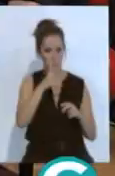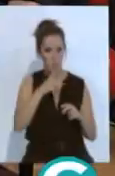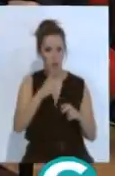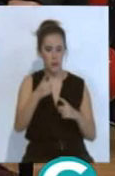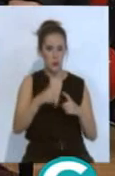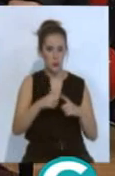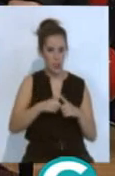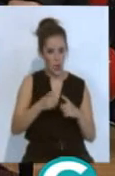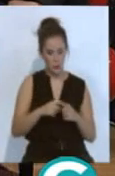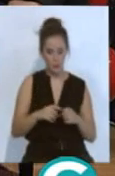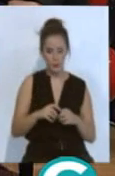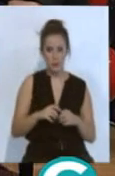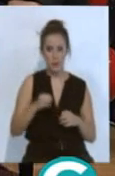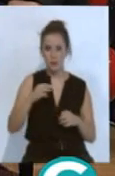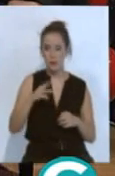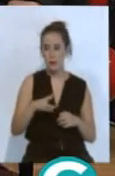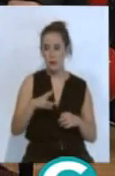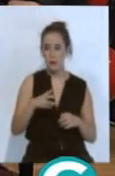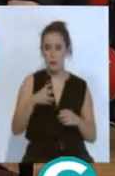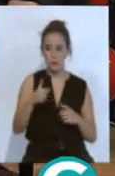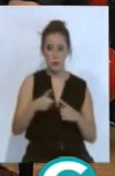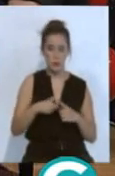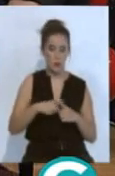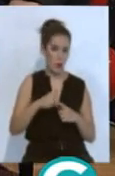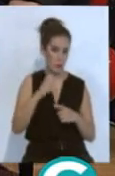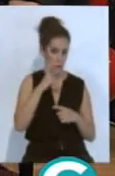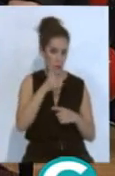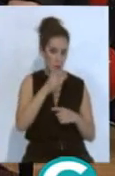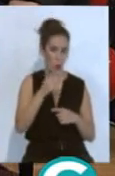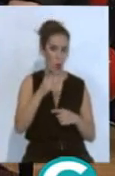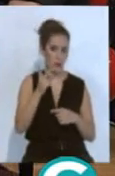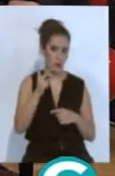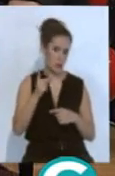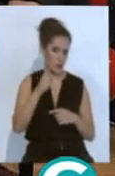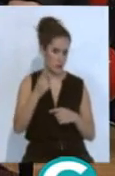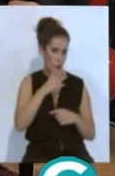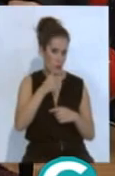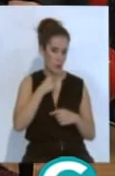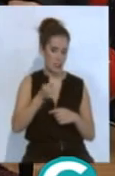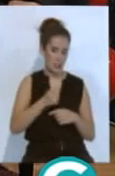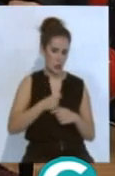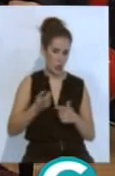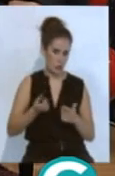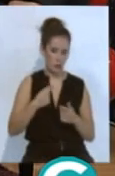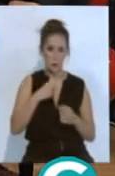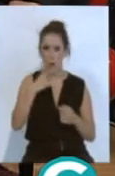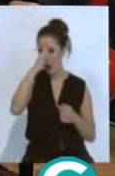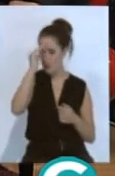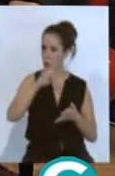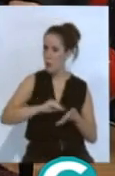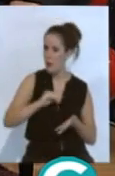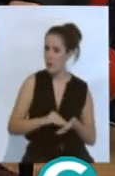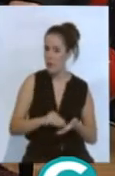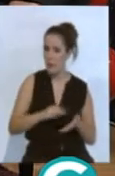tío. Manolín, porque vamos, lo valoramos como el pedazo de segunda que es, el pedazo de chirigotero que es, pero se nos olvida muchas